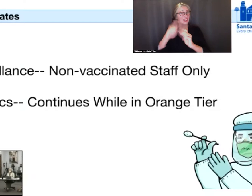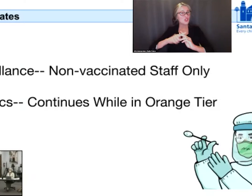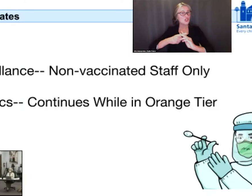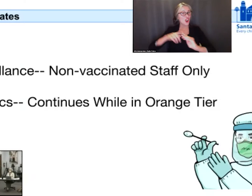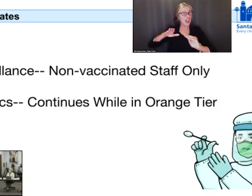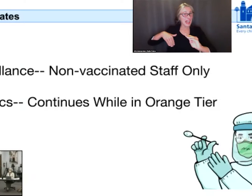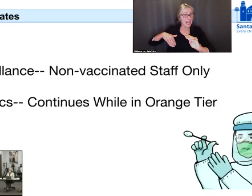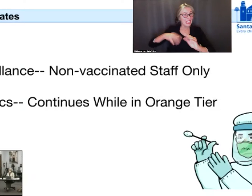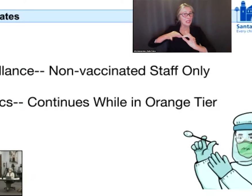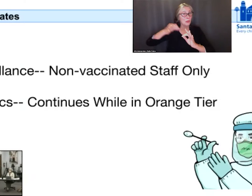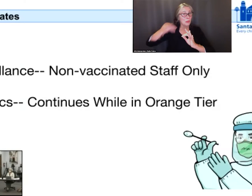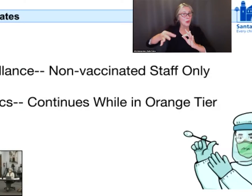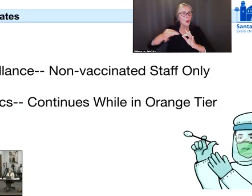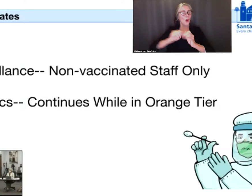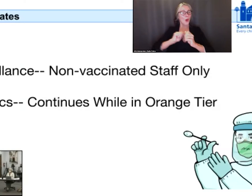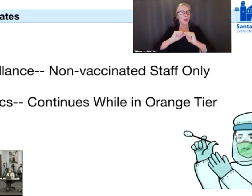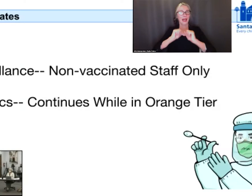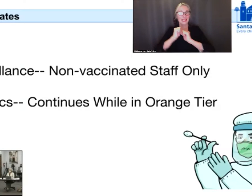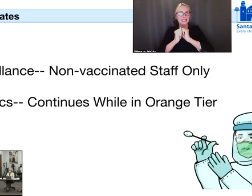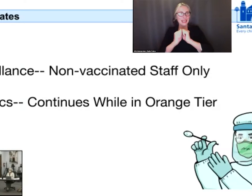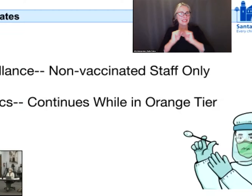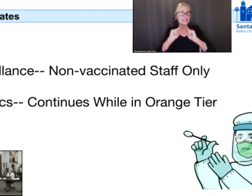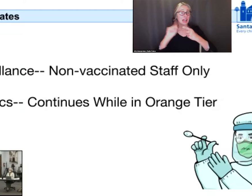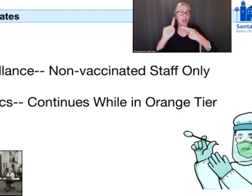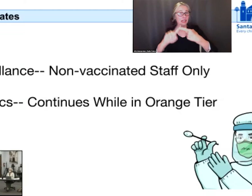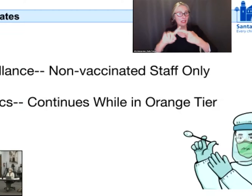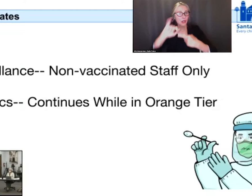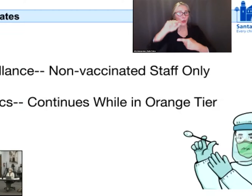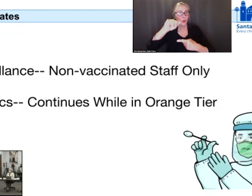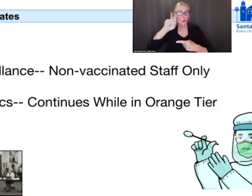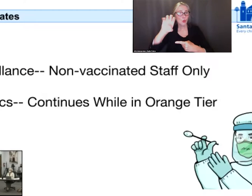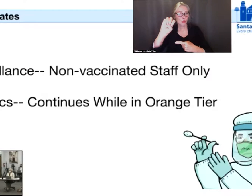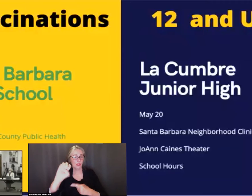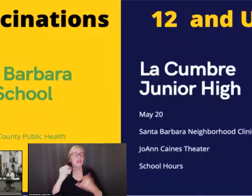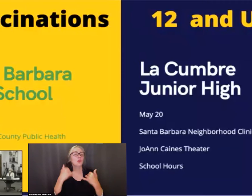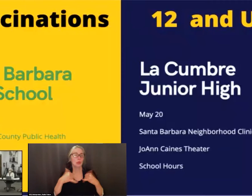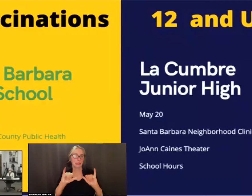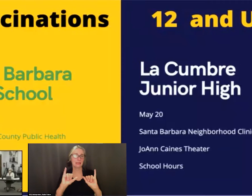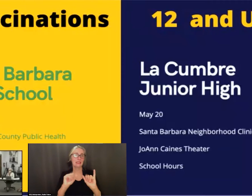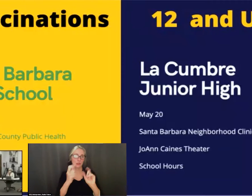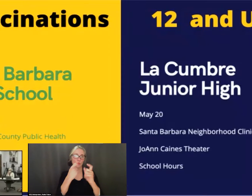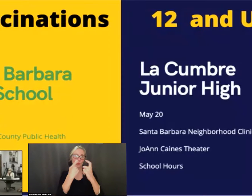Así que vamos a seguir haciendo el examen a aquellas personas que necesitan pruebas. Siguiente diapositiva, por favor.